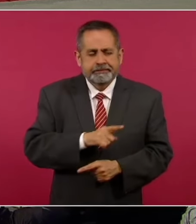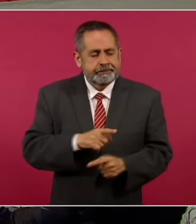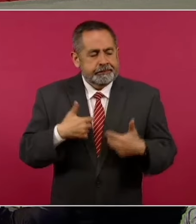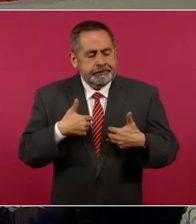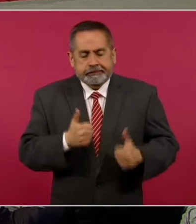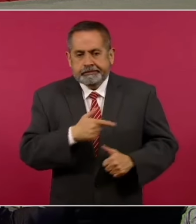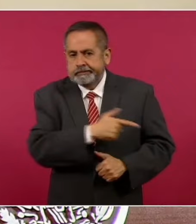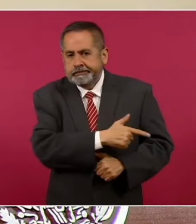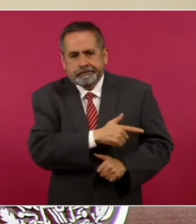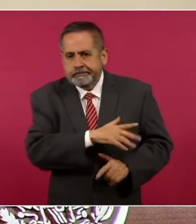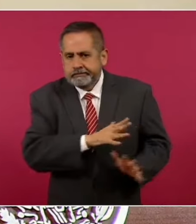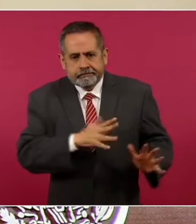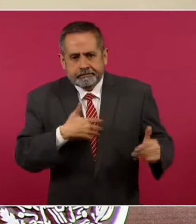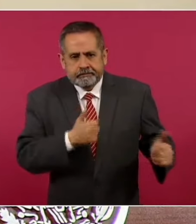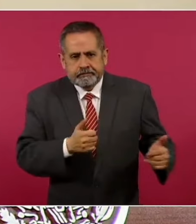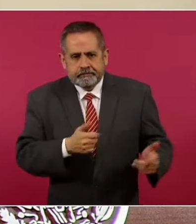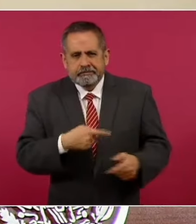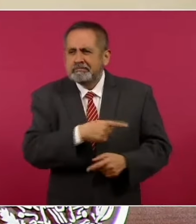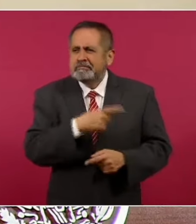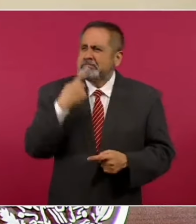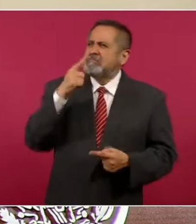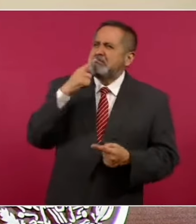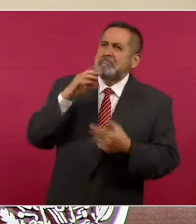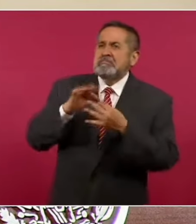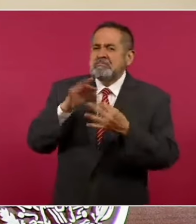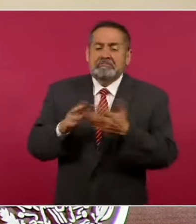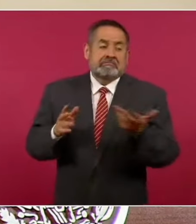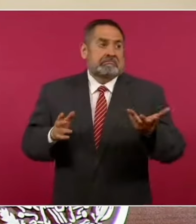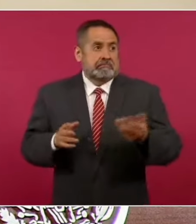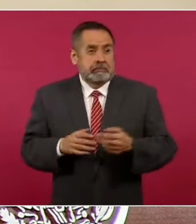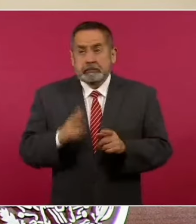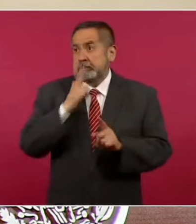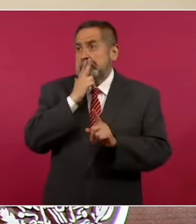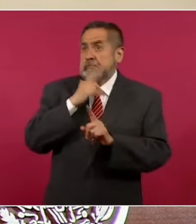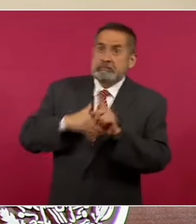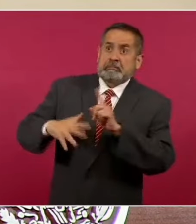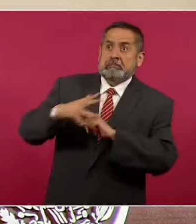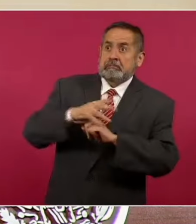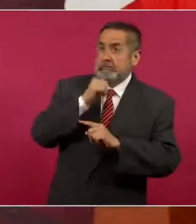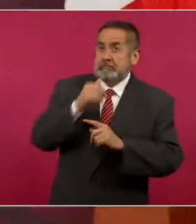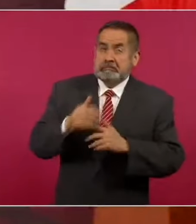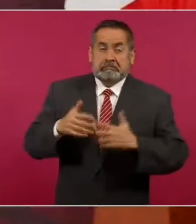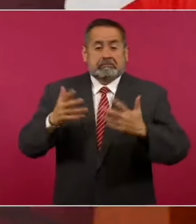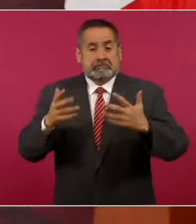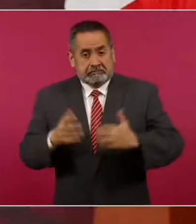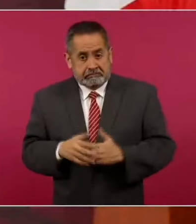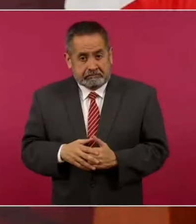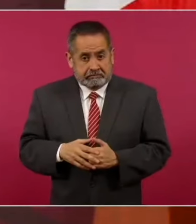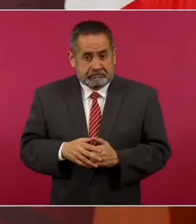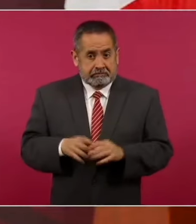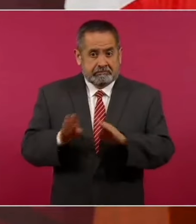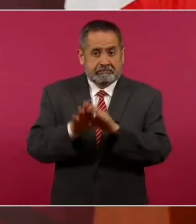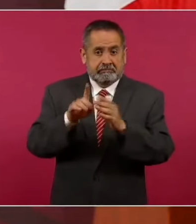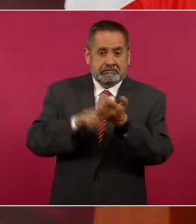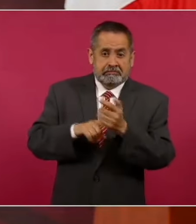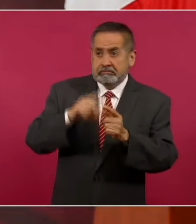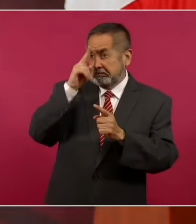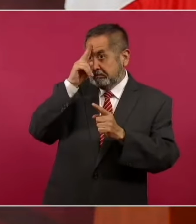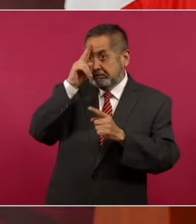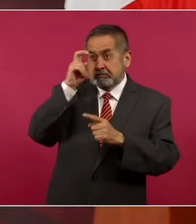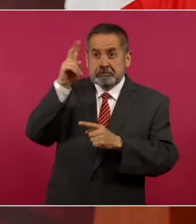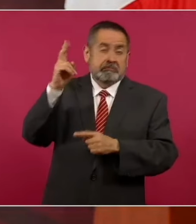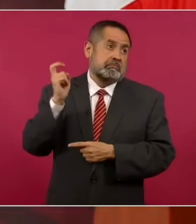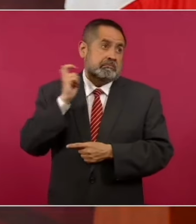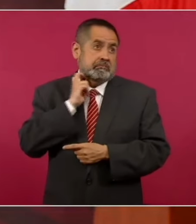entienden, porque ¿de qué se queja? Que si no se cuida el ambiente, que si se va a alterar el sueño de los murciélagos,